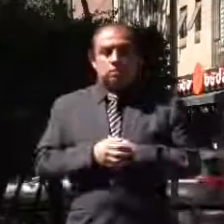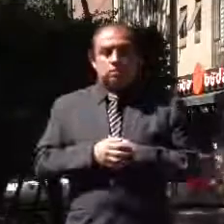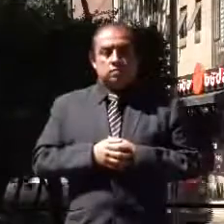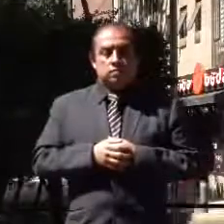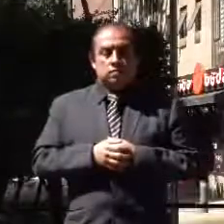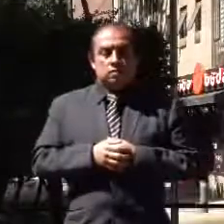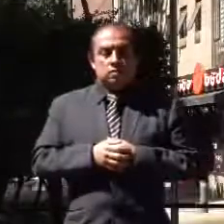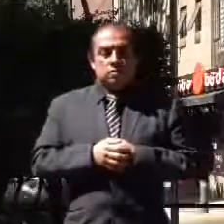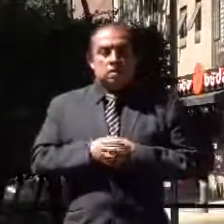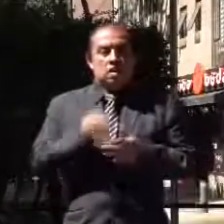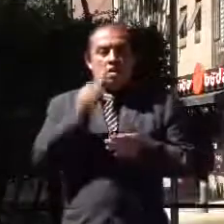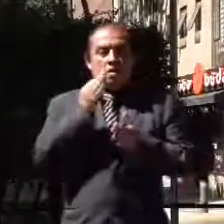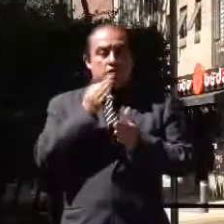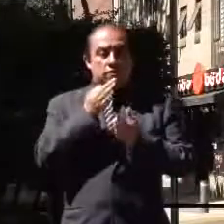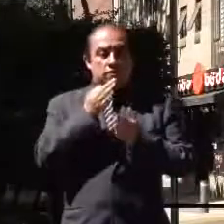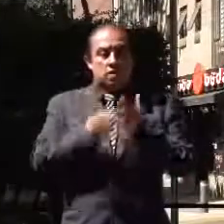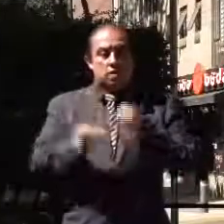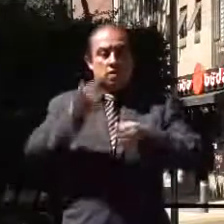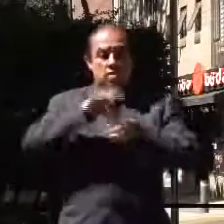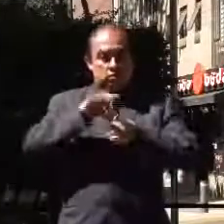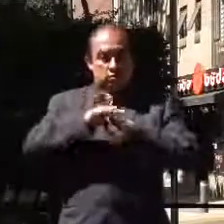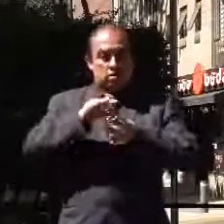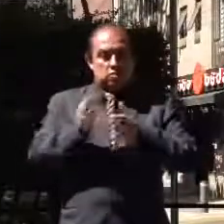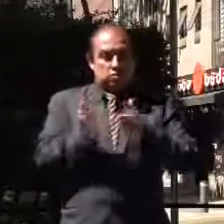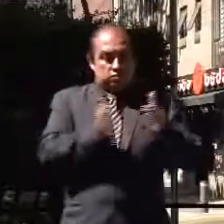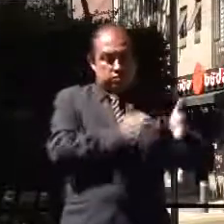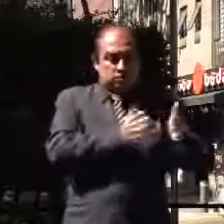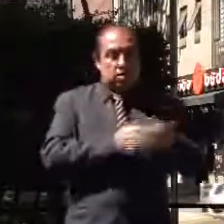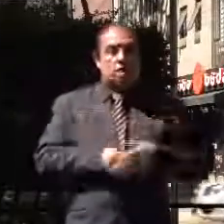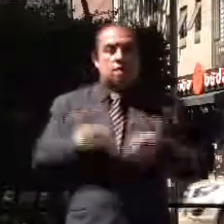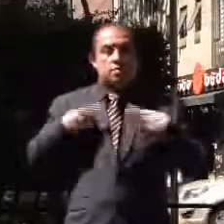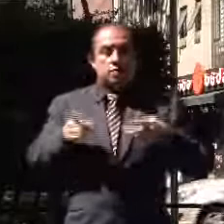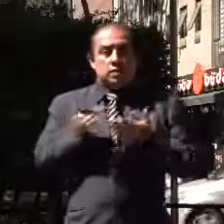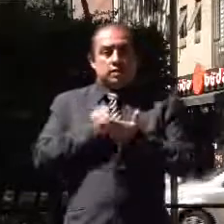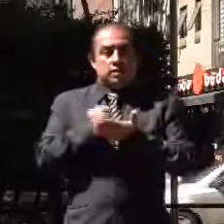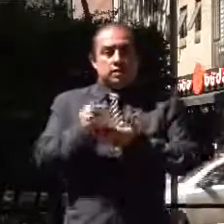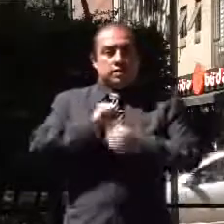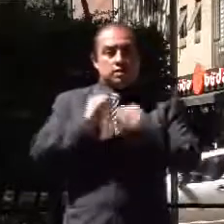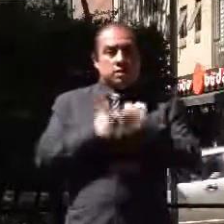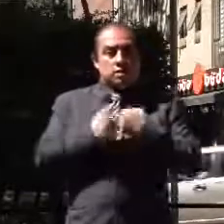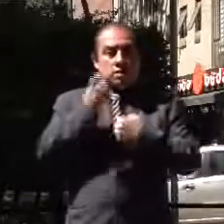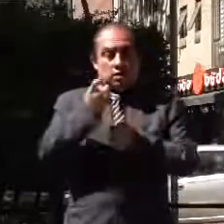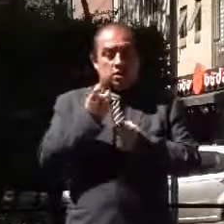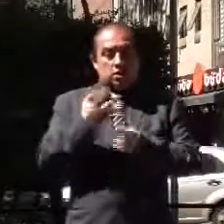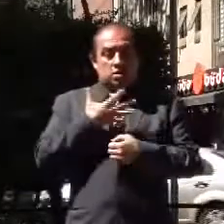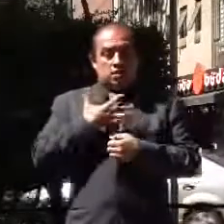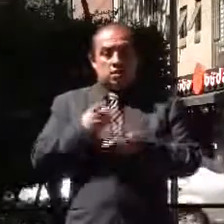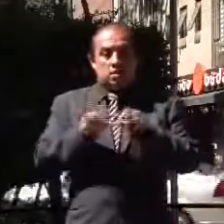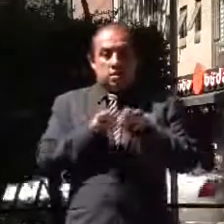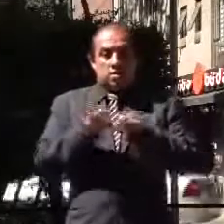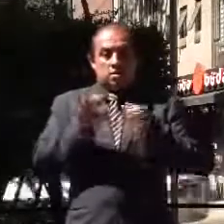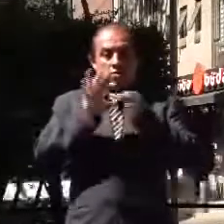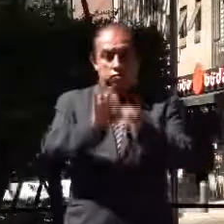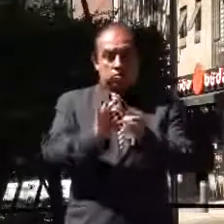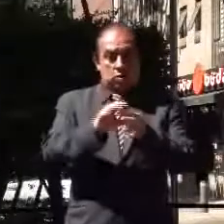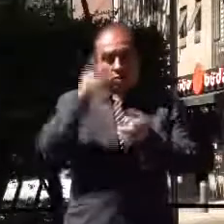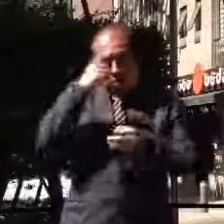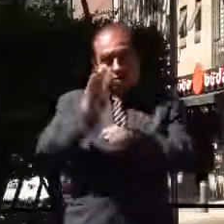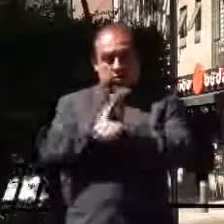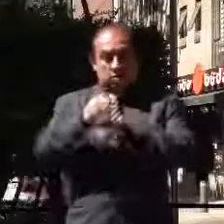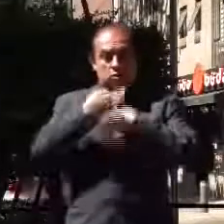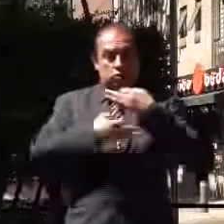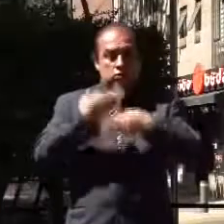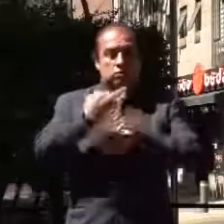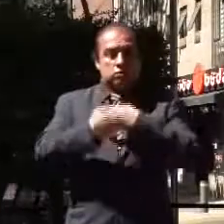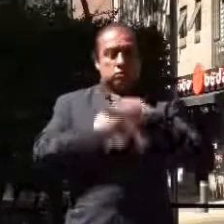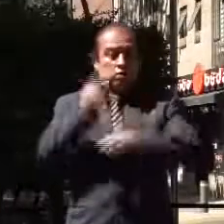las elecciones quedan a un lado, la gente decide algo y a partir de ahí hay que trabajar conjuntamente para beneficio de todos y todas.